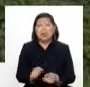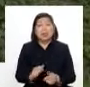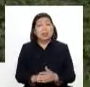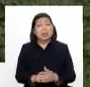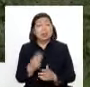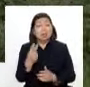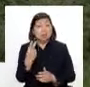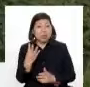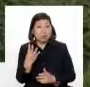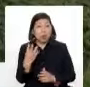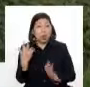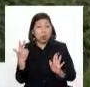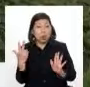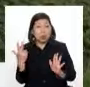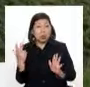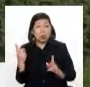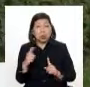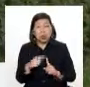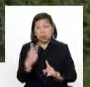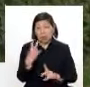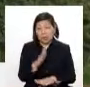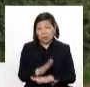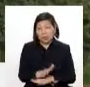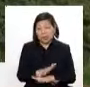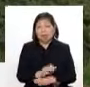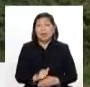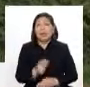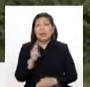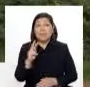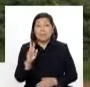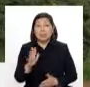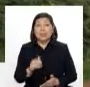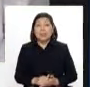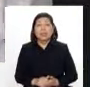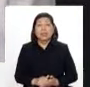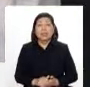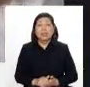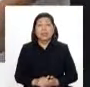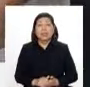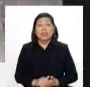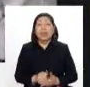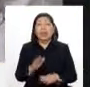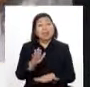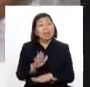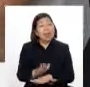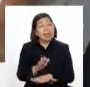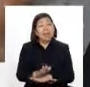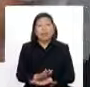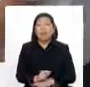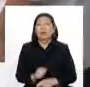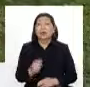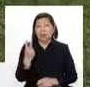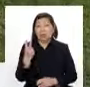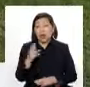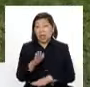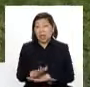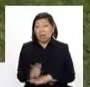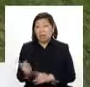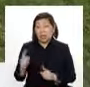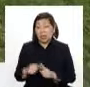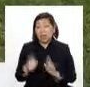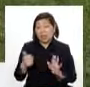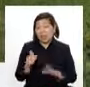del día 24 de 8 a 2 de la tarde. El 25 vamos a trabajar, sí, por la tarde, va a ser desde las 2 de la tarde hasta